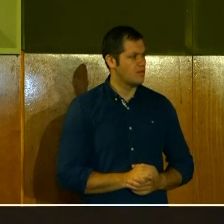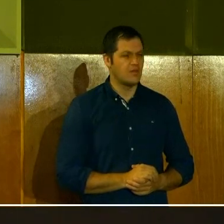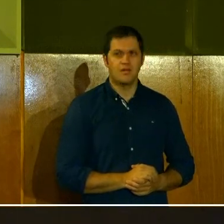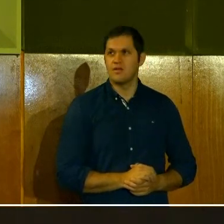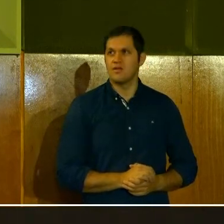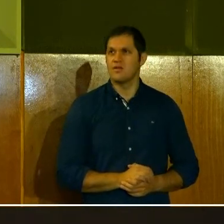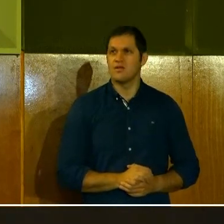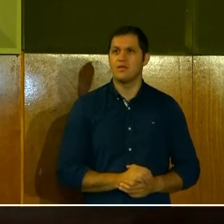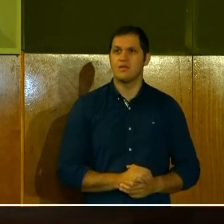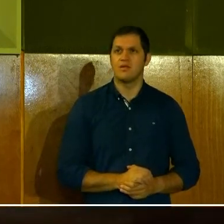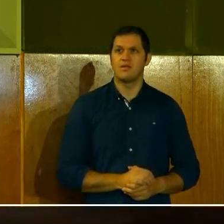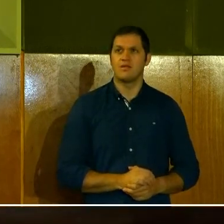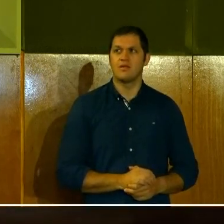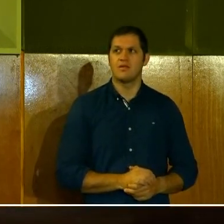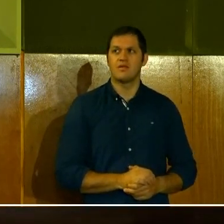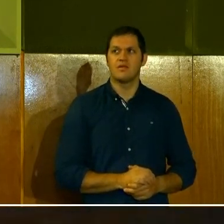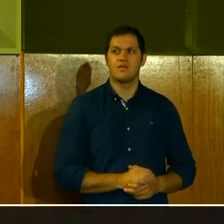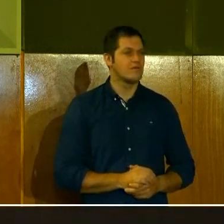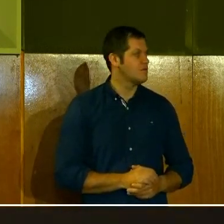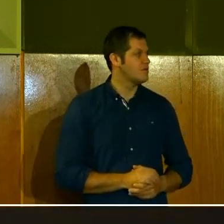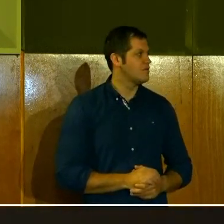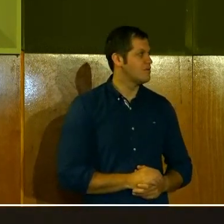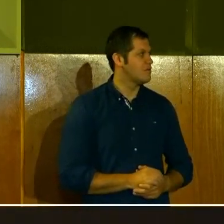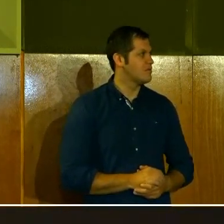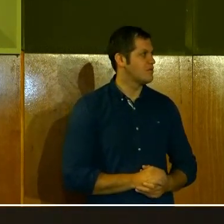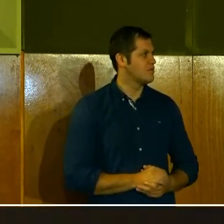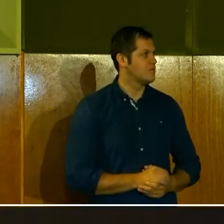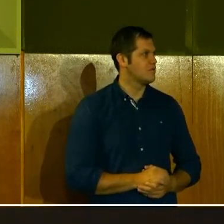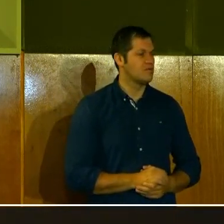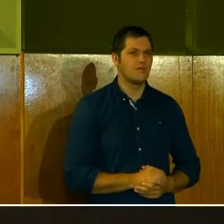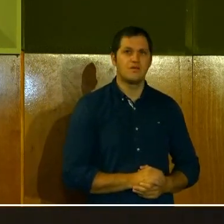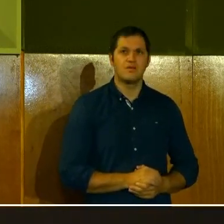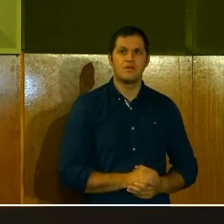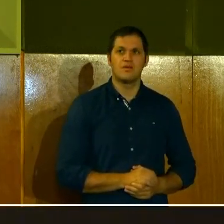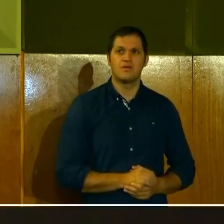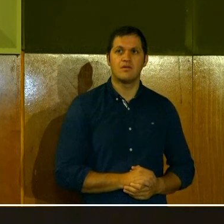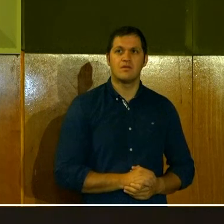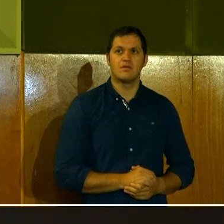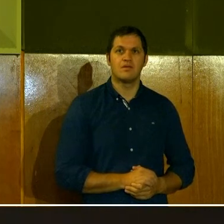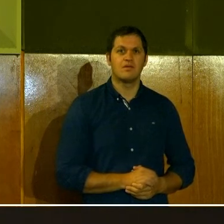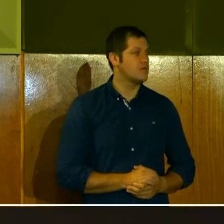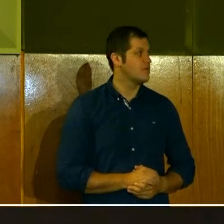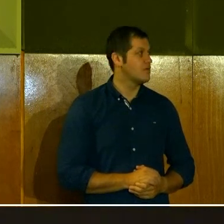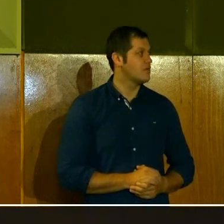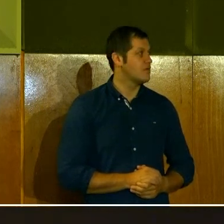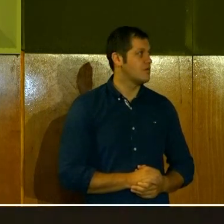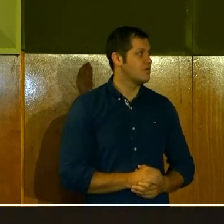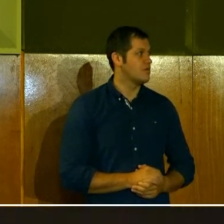aprender para compartir para crear así que sí que bueno